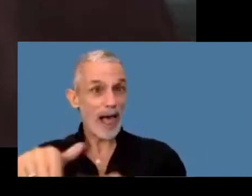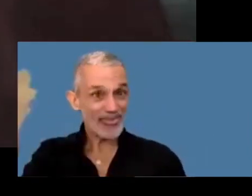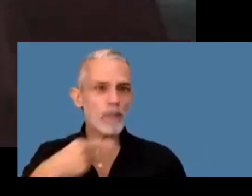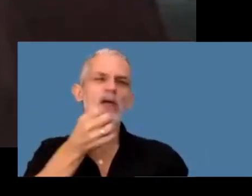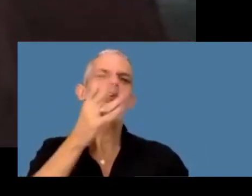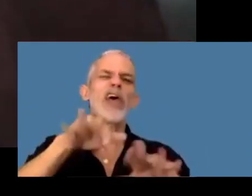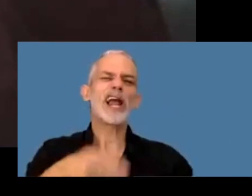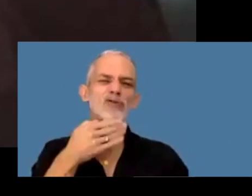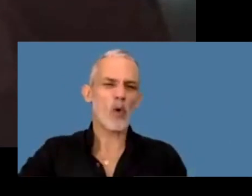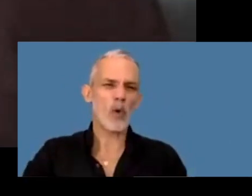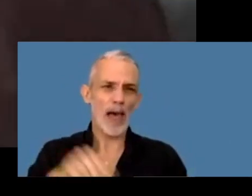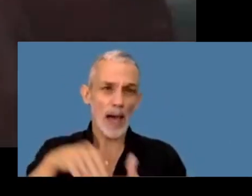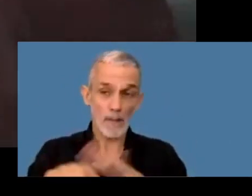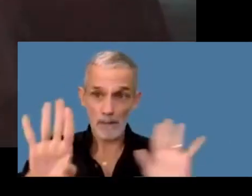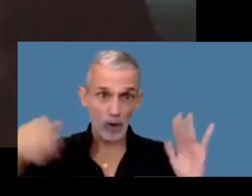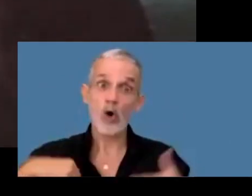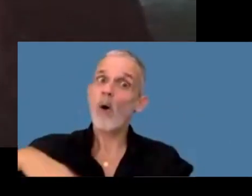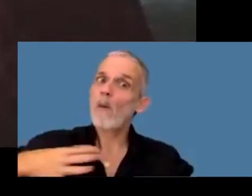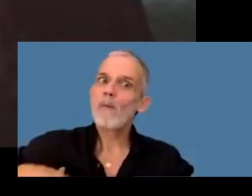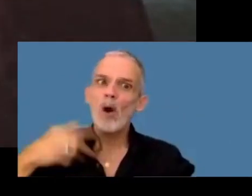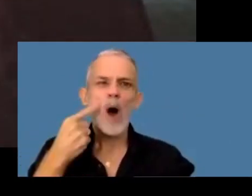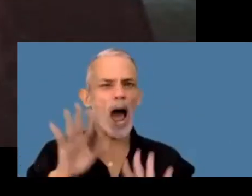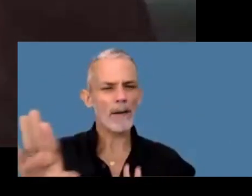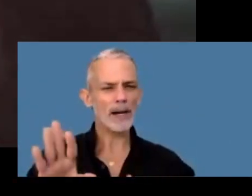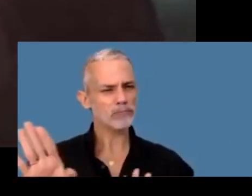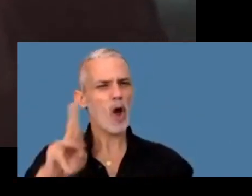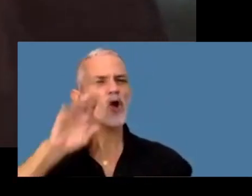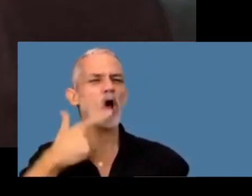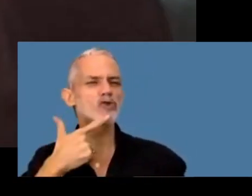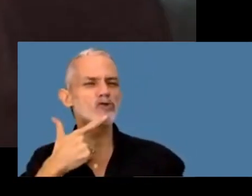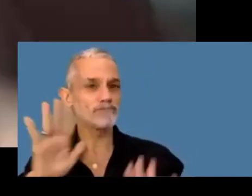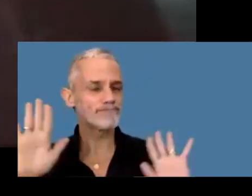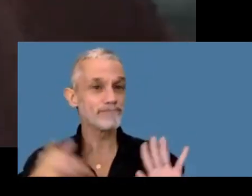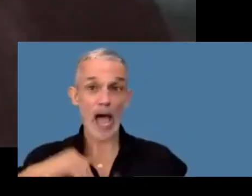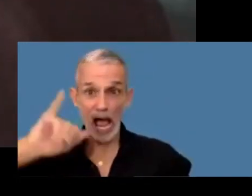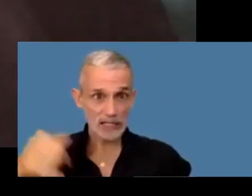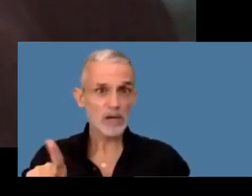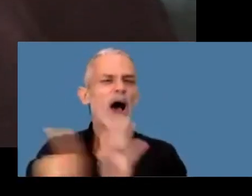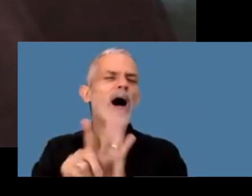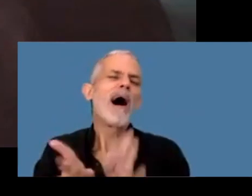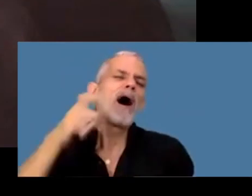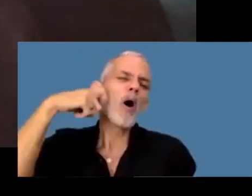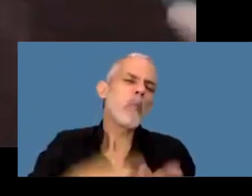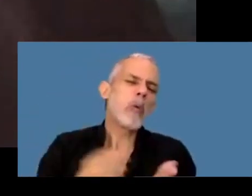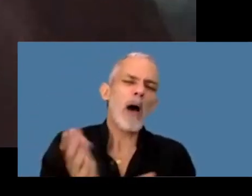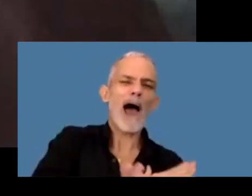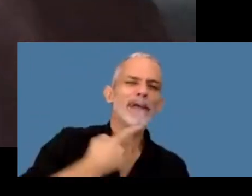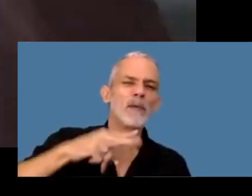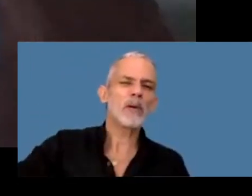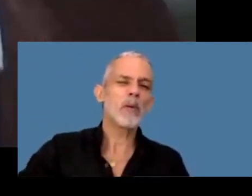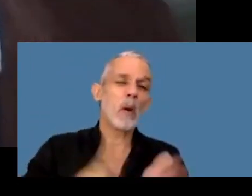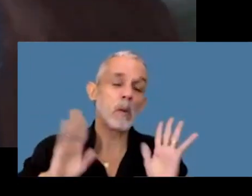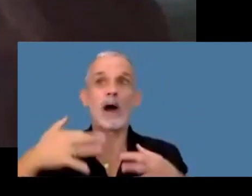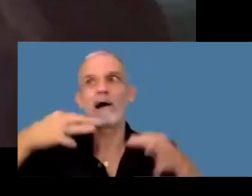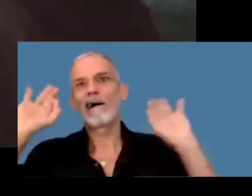ideológicamente apócrifa, yo no puedo pretender los beneficios de este blanqueo, de esta normalización, porque nunca tuve los fondos. No se trata de eso, no es